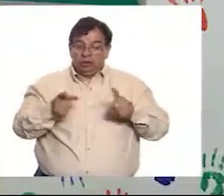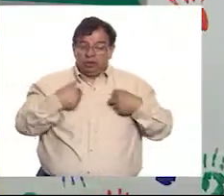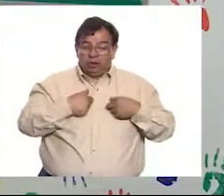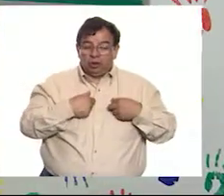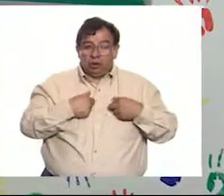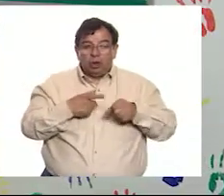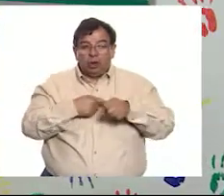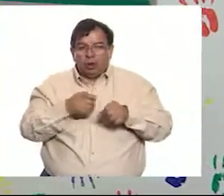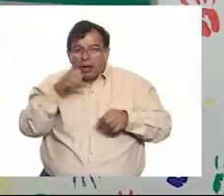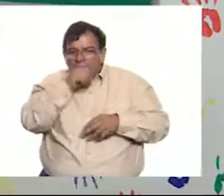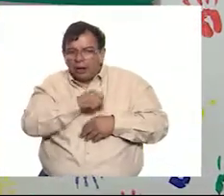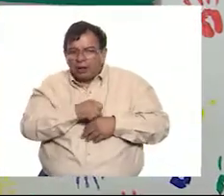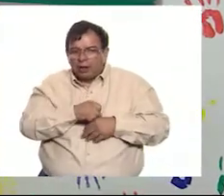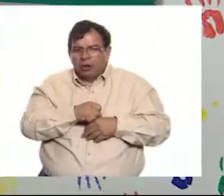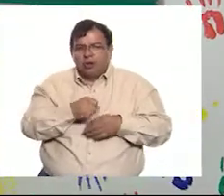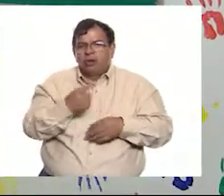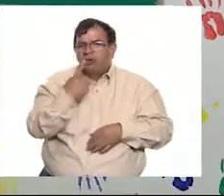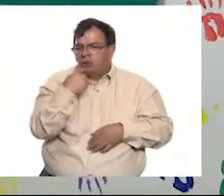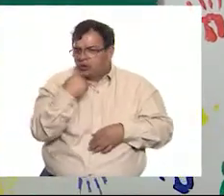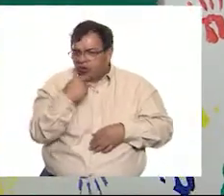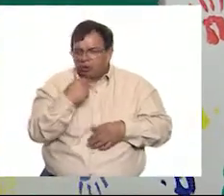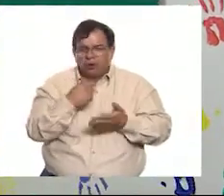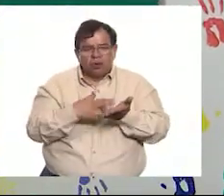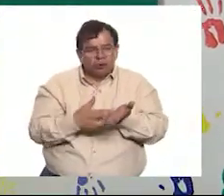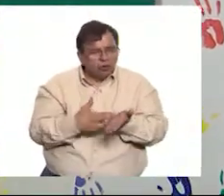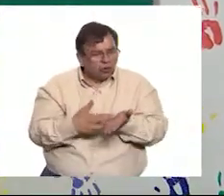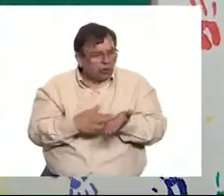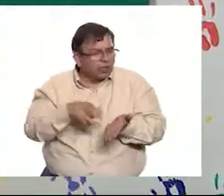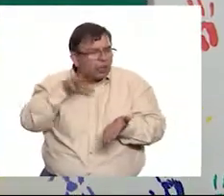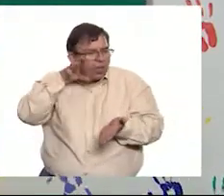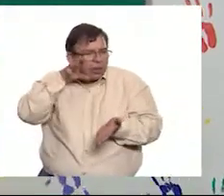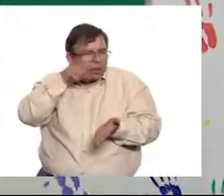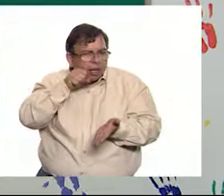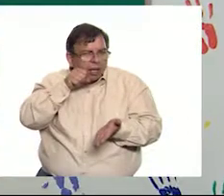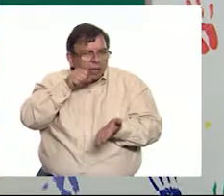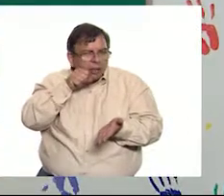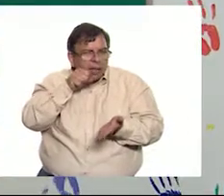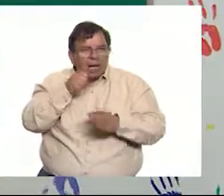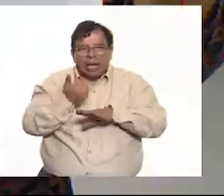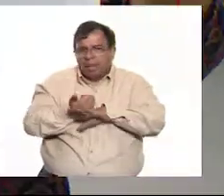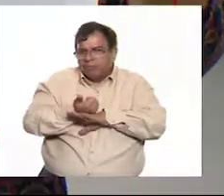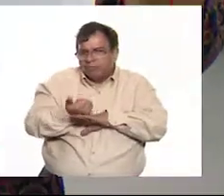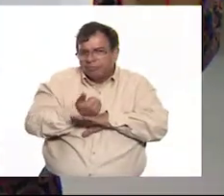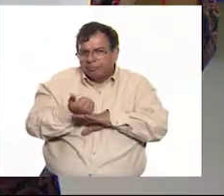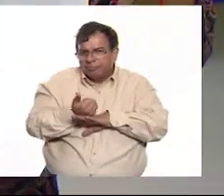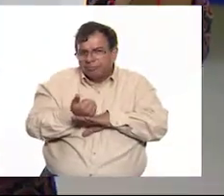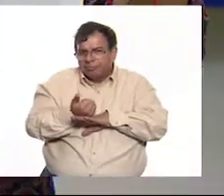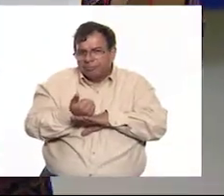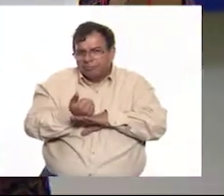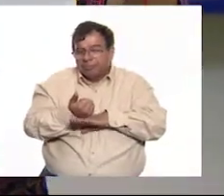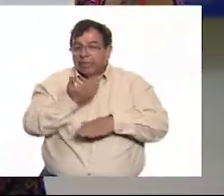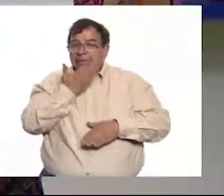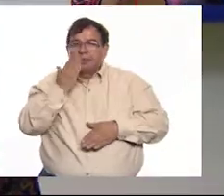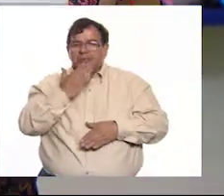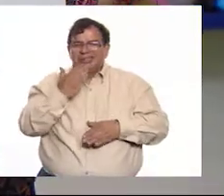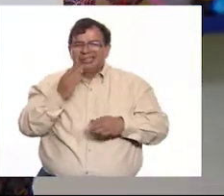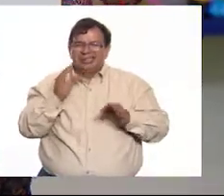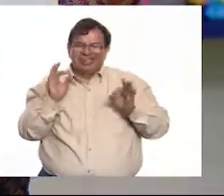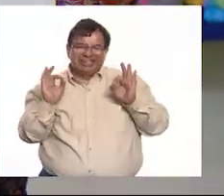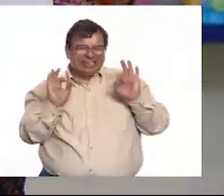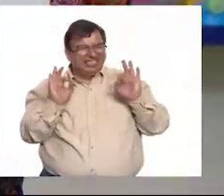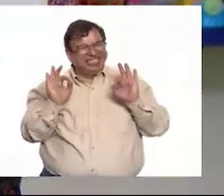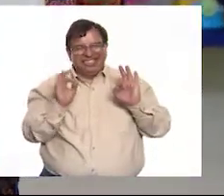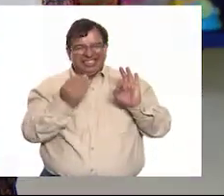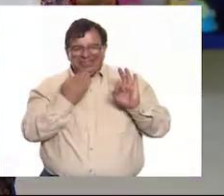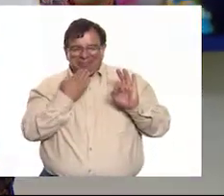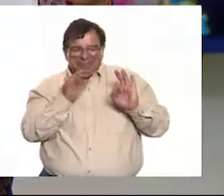colores cálidos, que fueron el rojo, rosa, el naranja, el amarillo, y bueno, pues mi servilleta a mí no me quedó